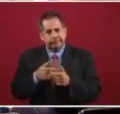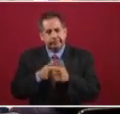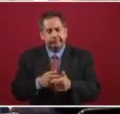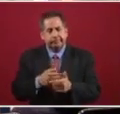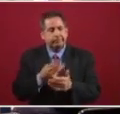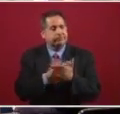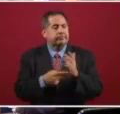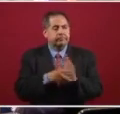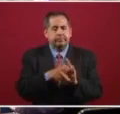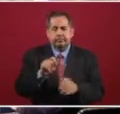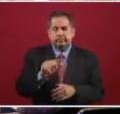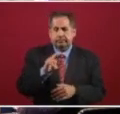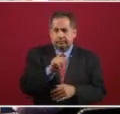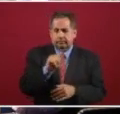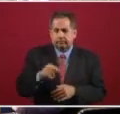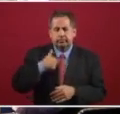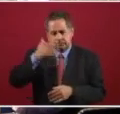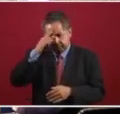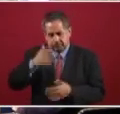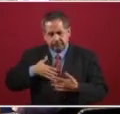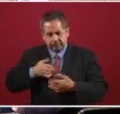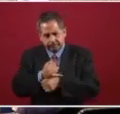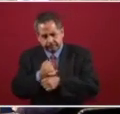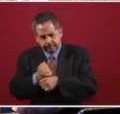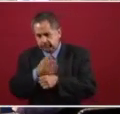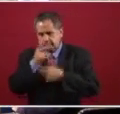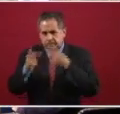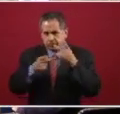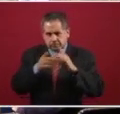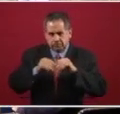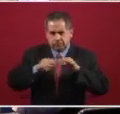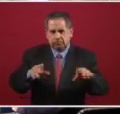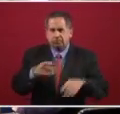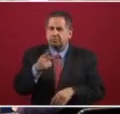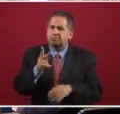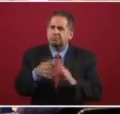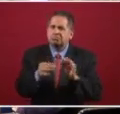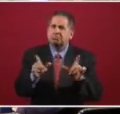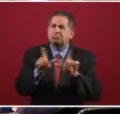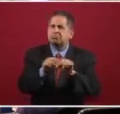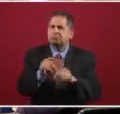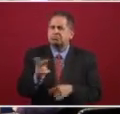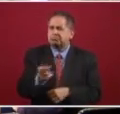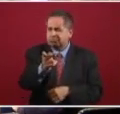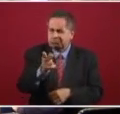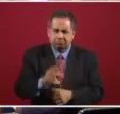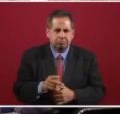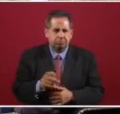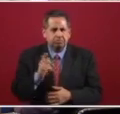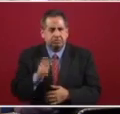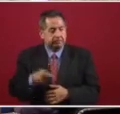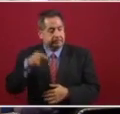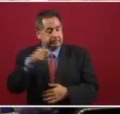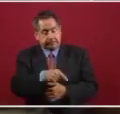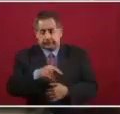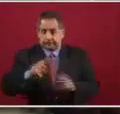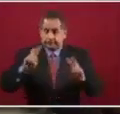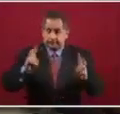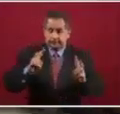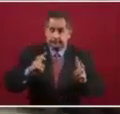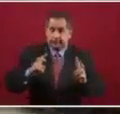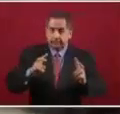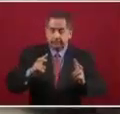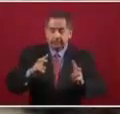Arts, entiendo que bueno, por la investigación no se puede hablar mucho, pero nada más comentar si a raíz de este tema se